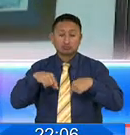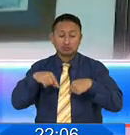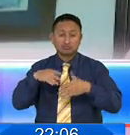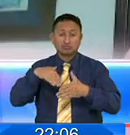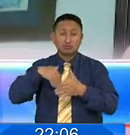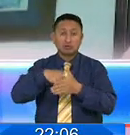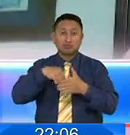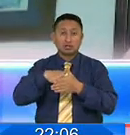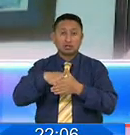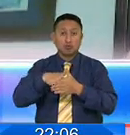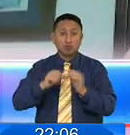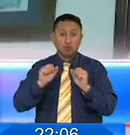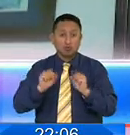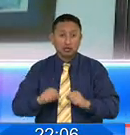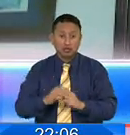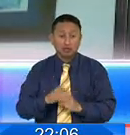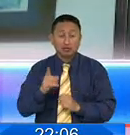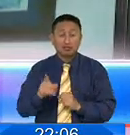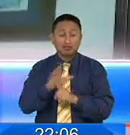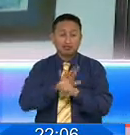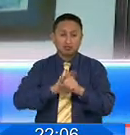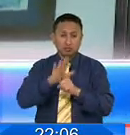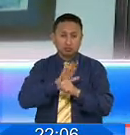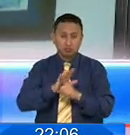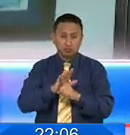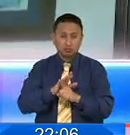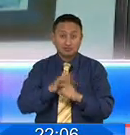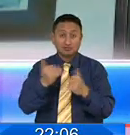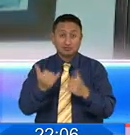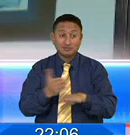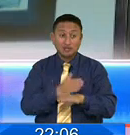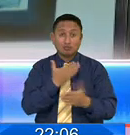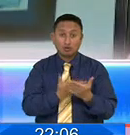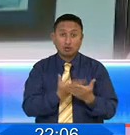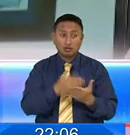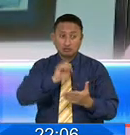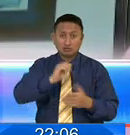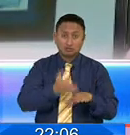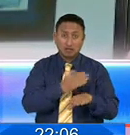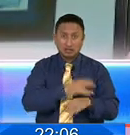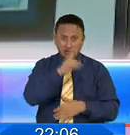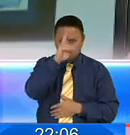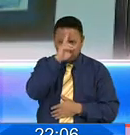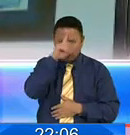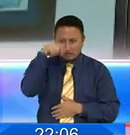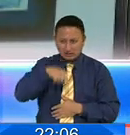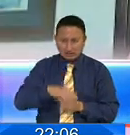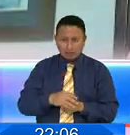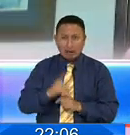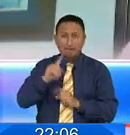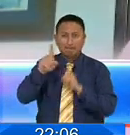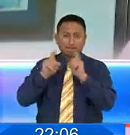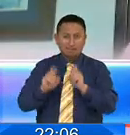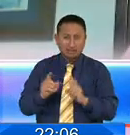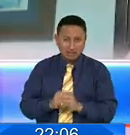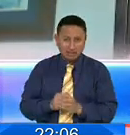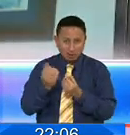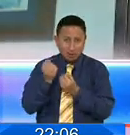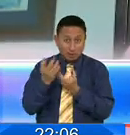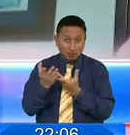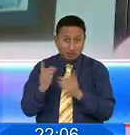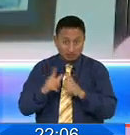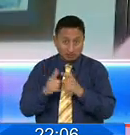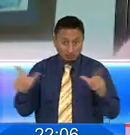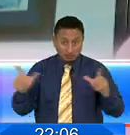las posibilidades de abuso y que se ha comprobado que existieron en torno a la libertad de información y